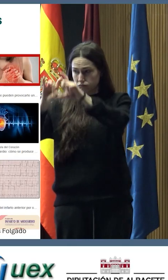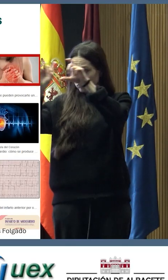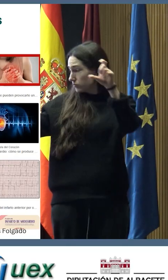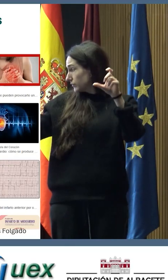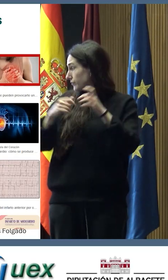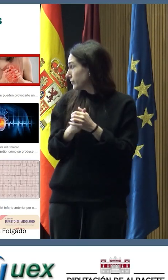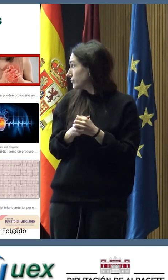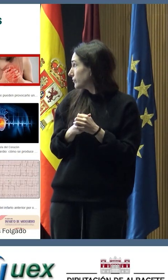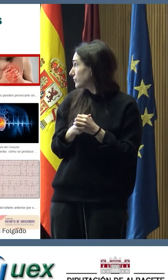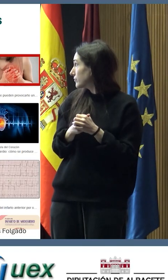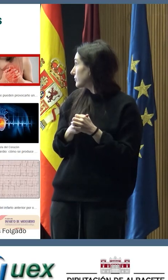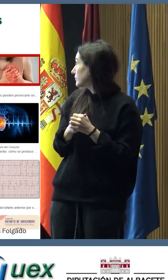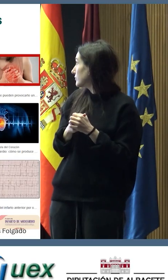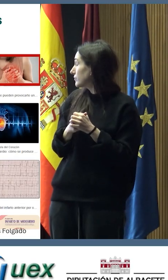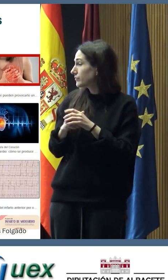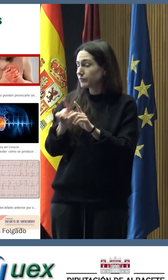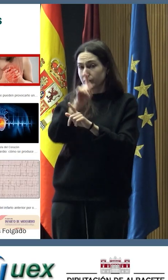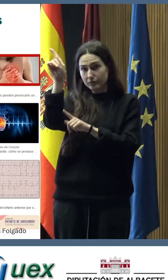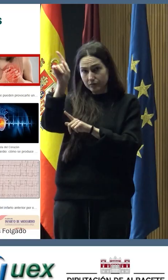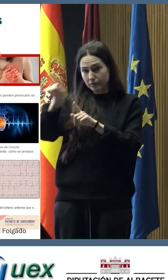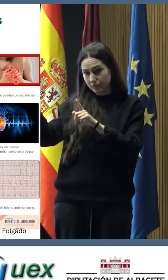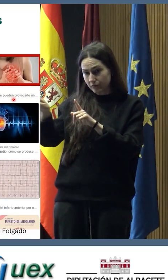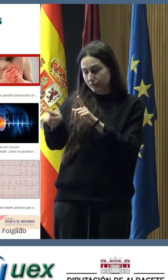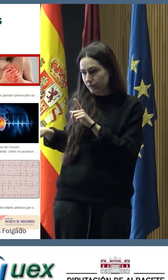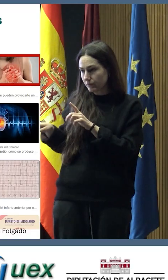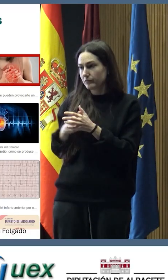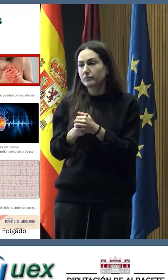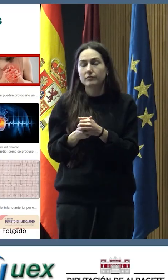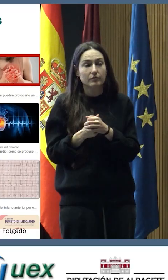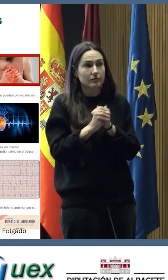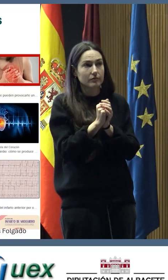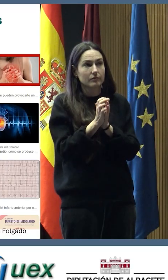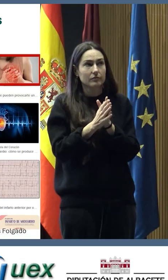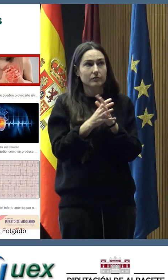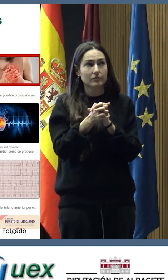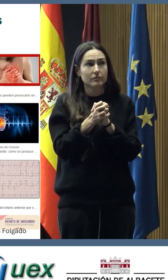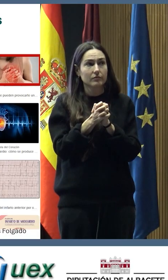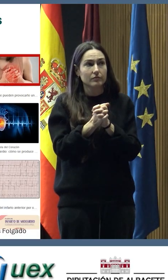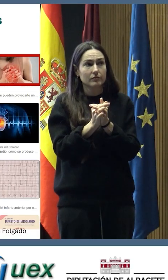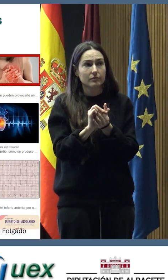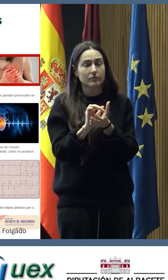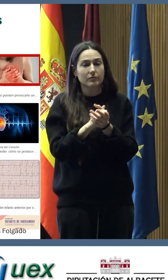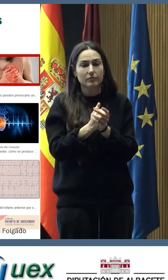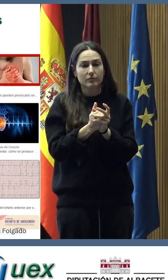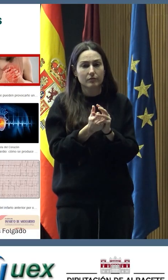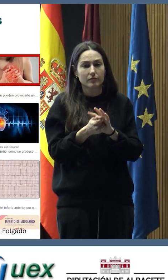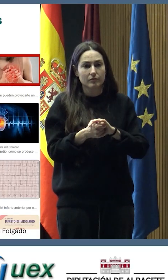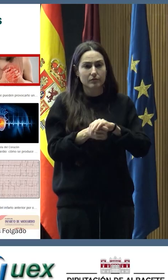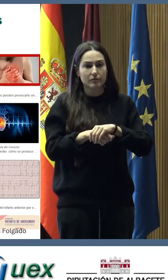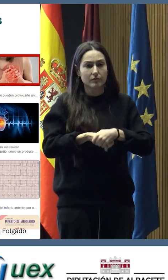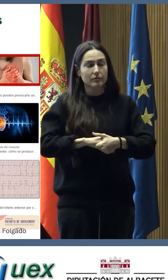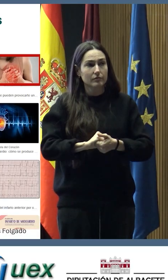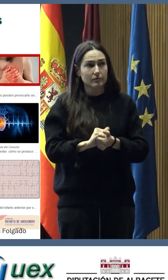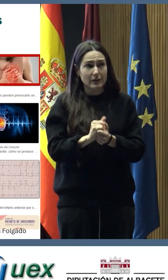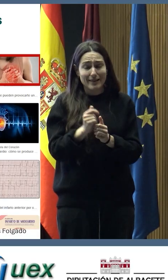aquí uno, aquí por aquí otro que se corta, otro, y aquí otro también que se corta aquí